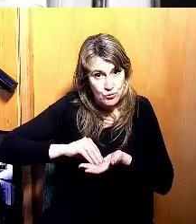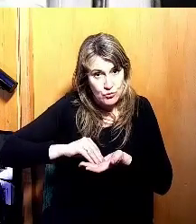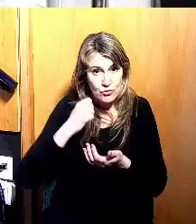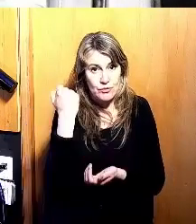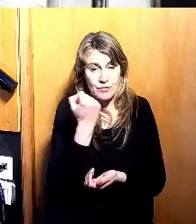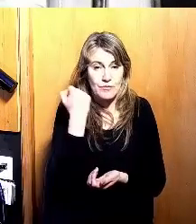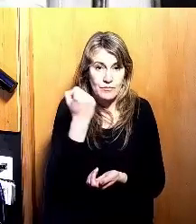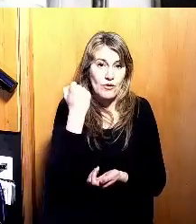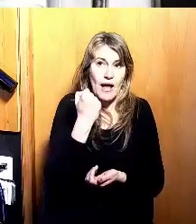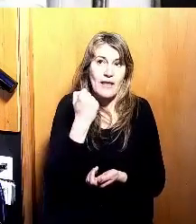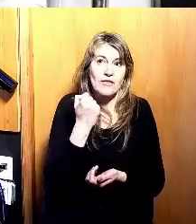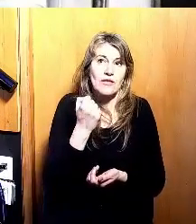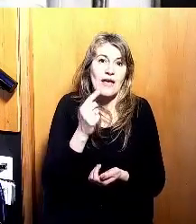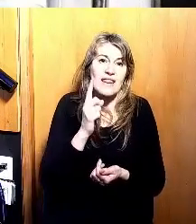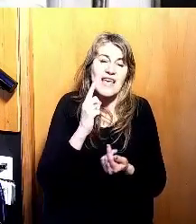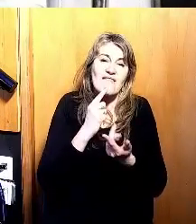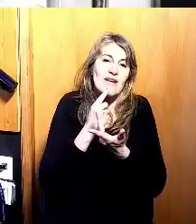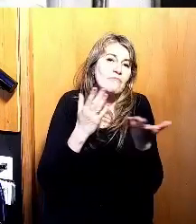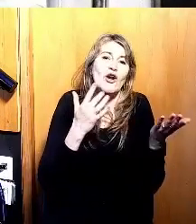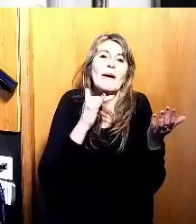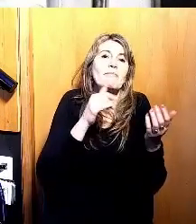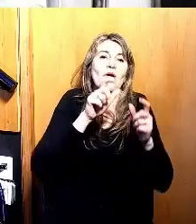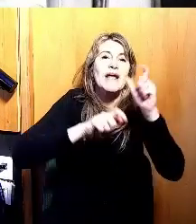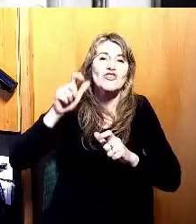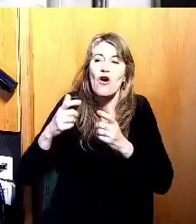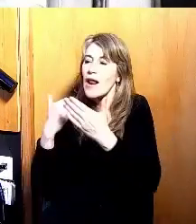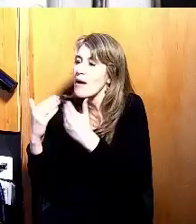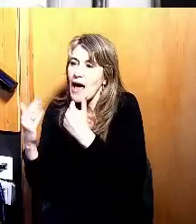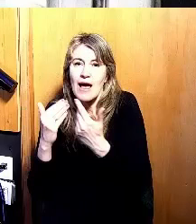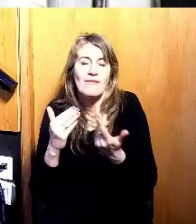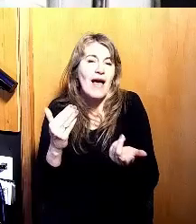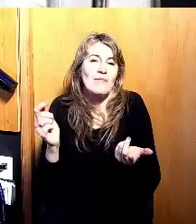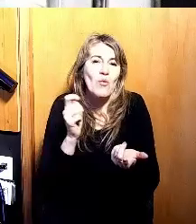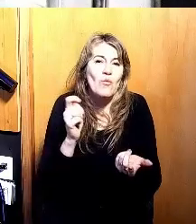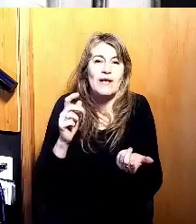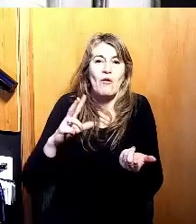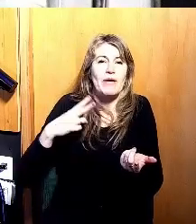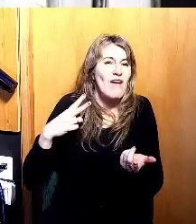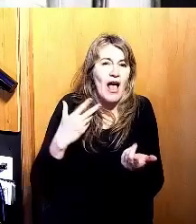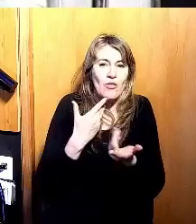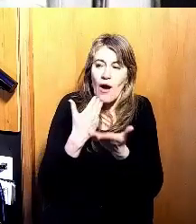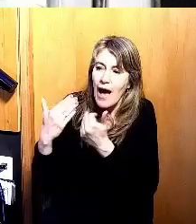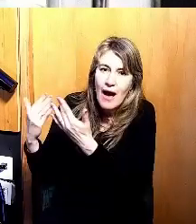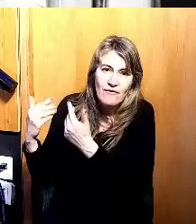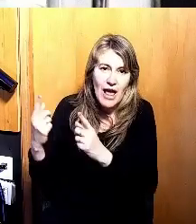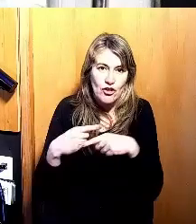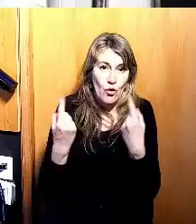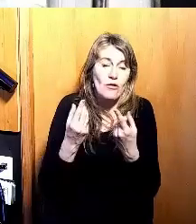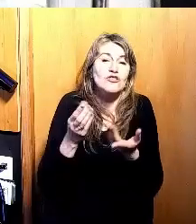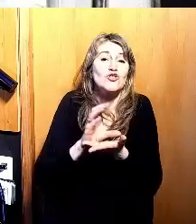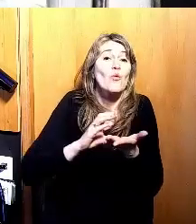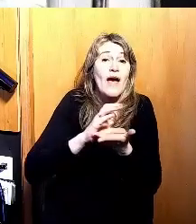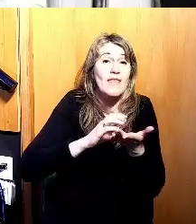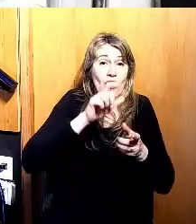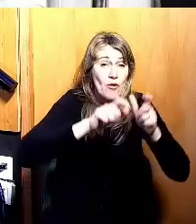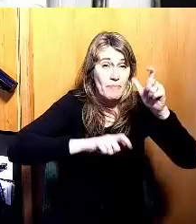necesariamente tiene que ser algo que tiene que empezar a fluir en la conversación pública y en la conversación privada? Básicamente porque si hablamos de ciudadanía en general,